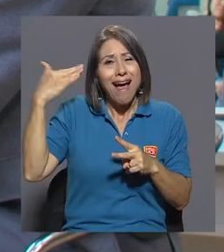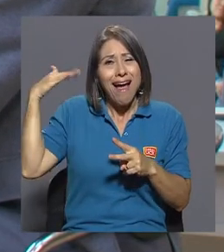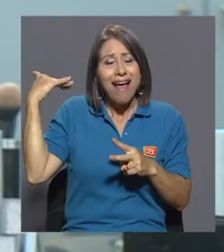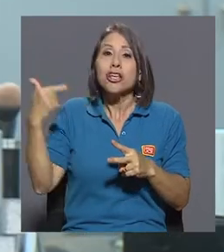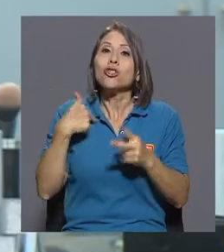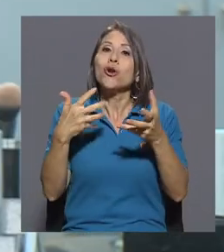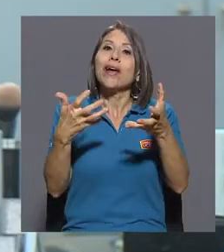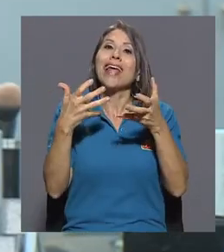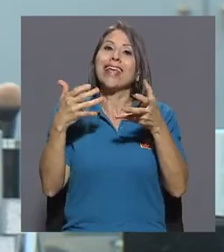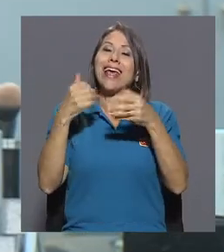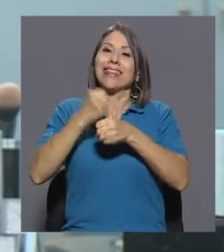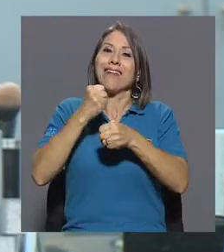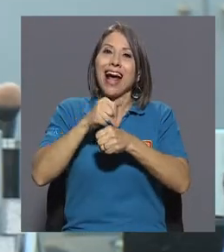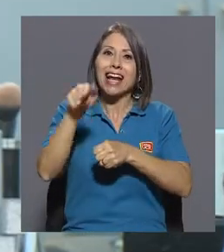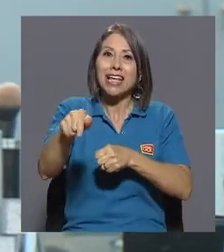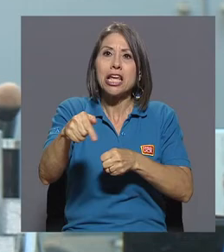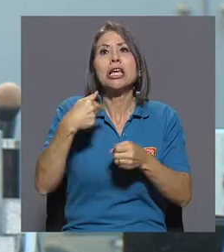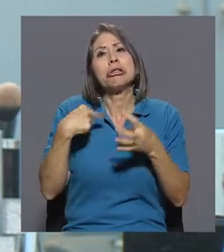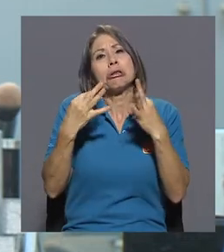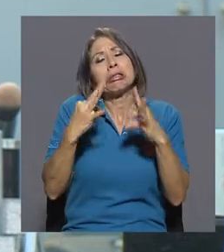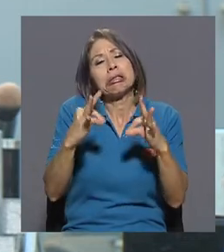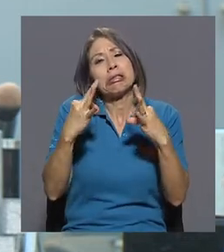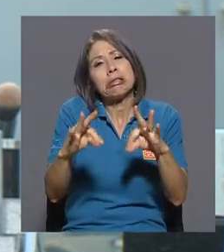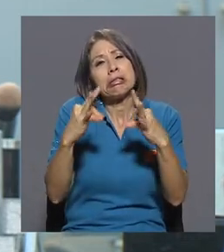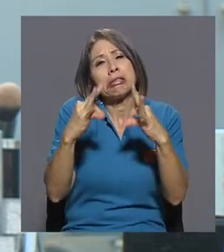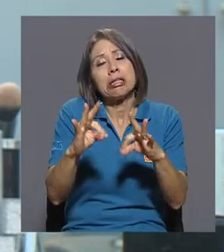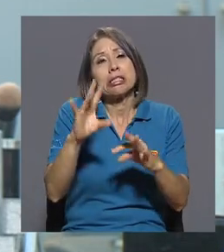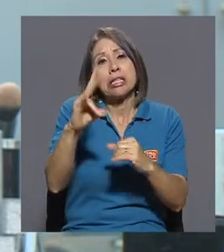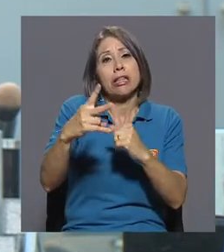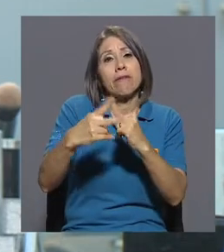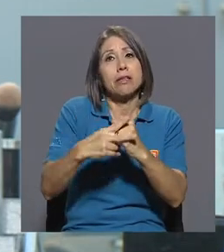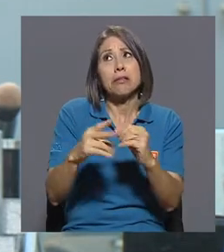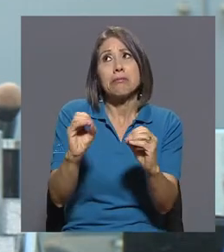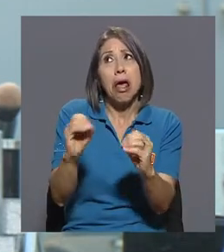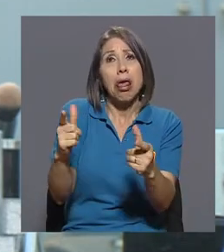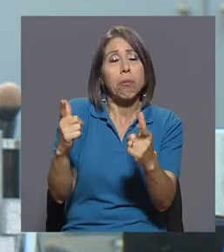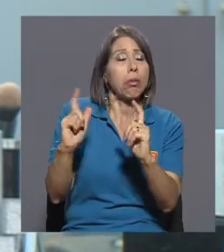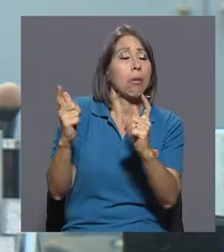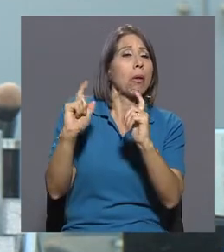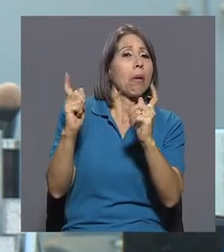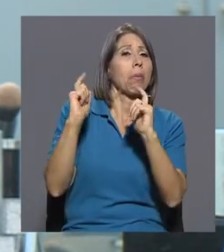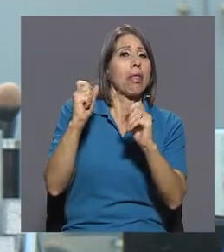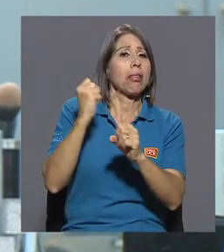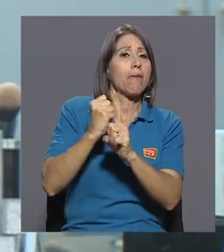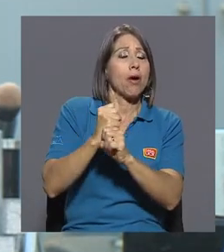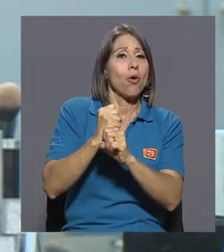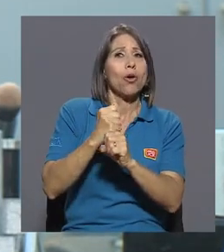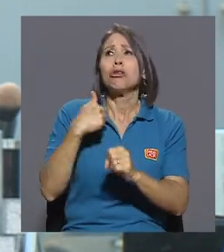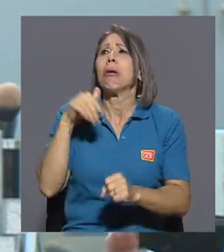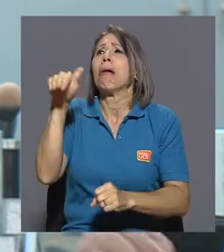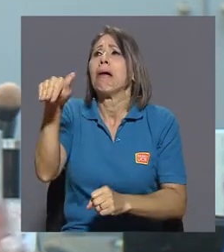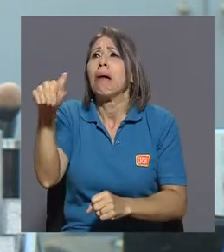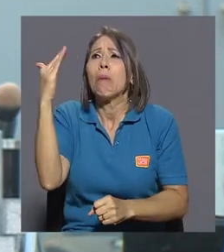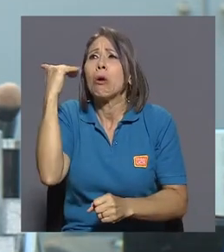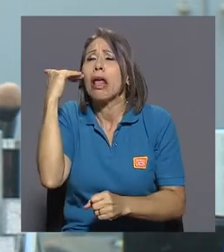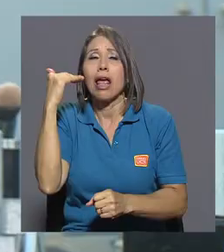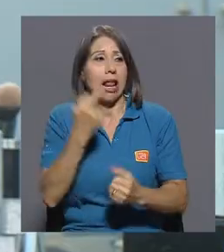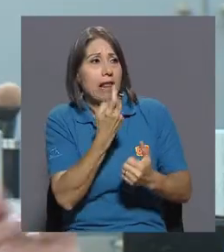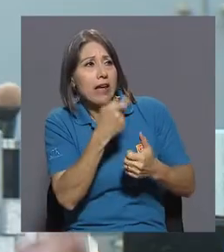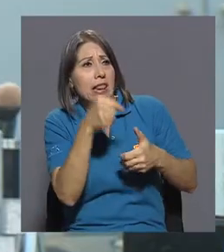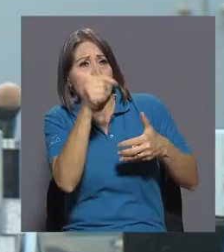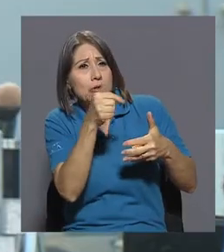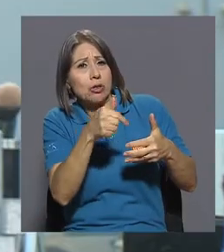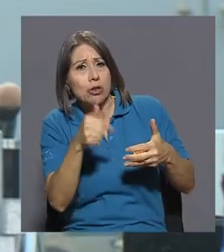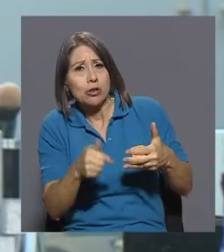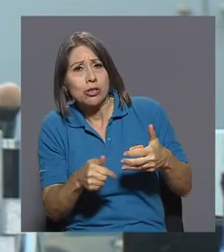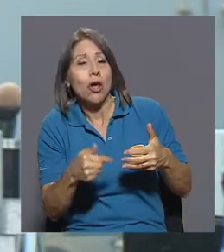como 7 veces y no me dieron el trabajo. Y yo les pregunté, ¿por qué no me lo dan? Y entonces me decían, ¿por qué le falta esto y esto? Entonces yo me iba a practicar